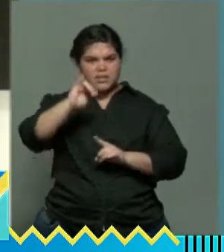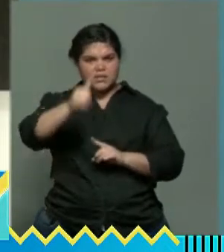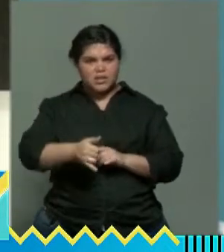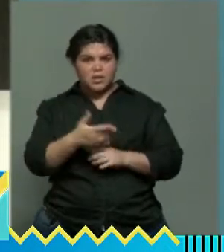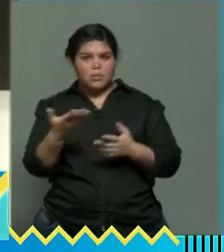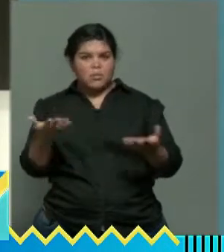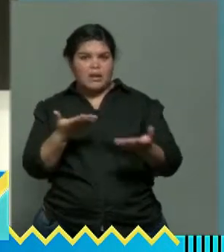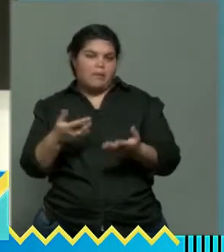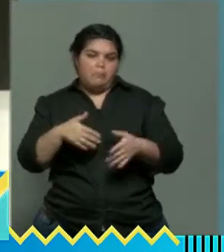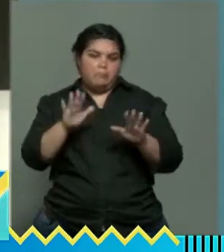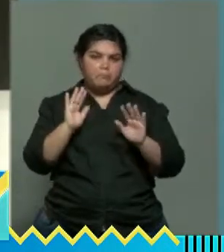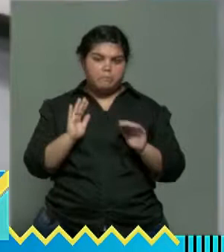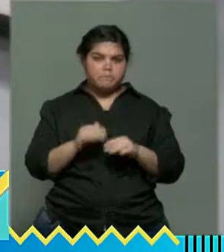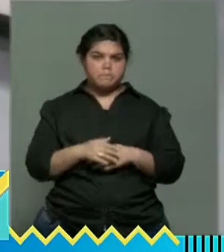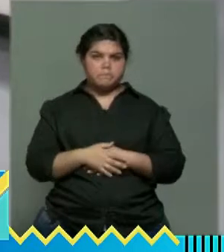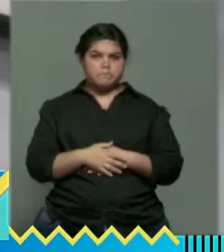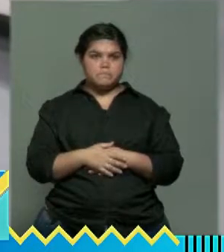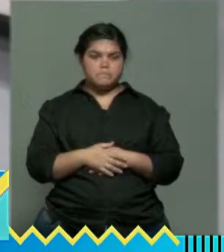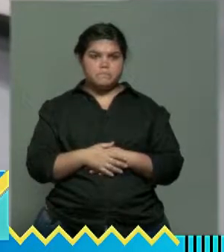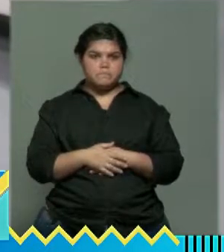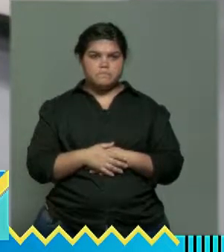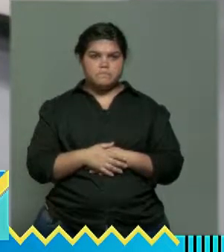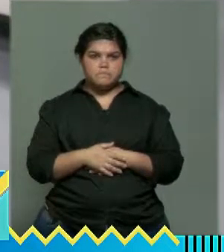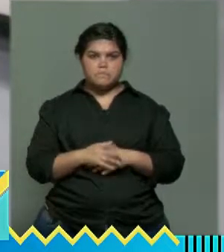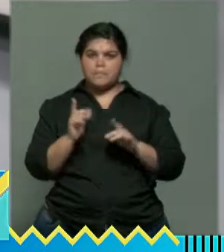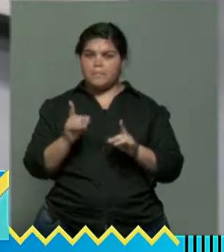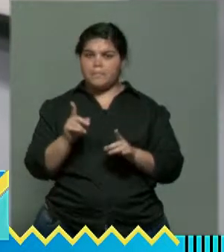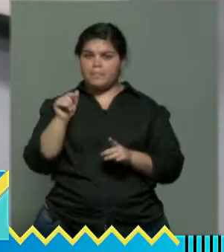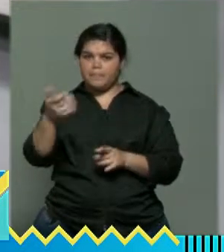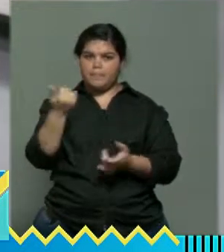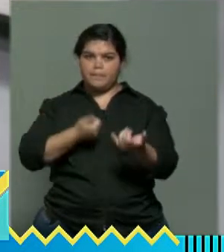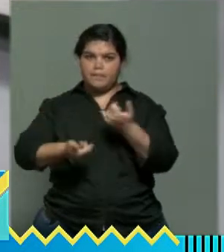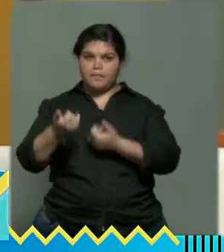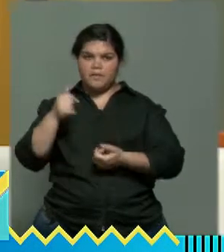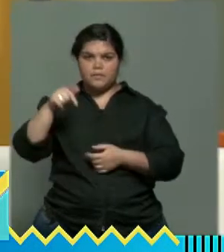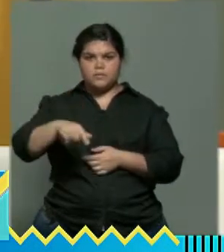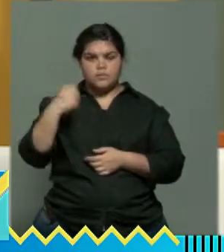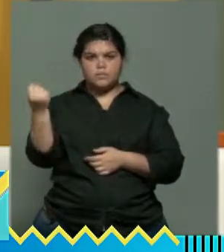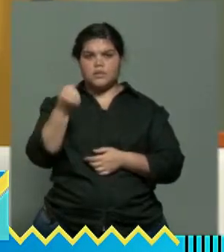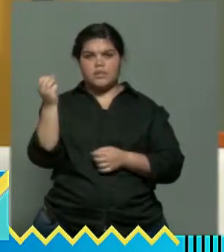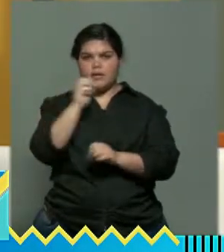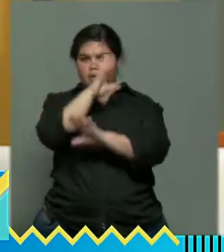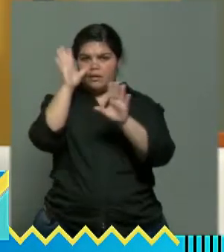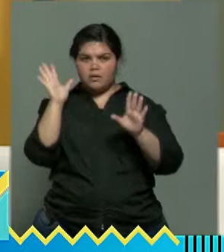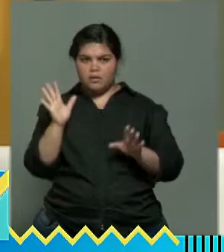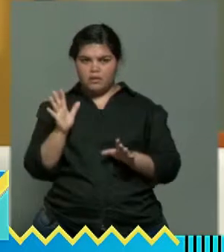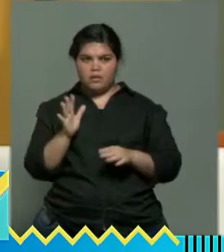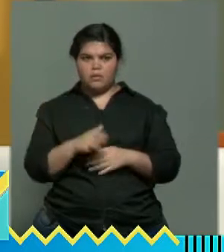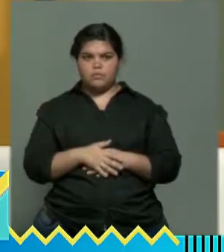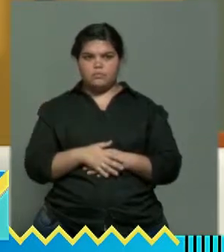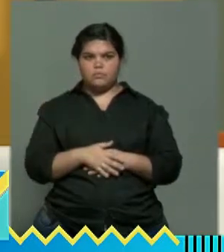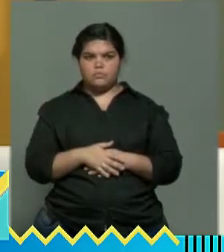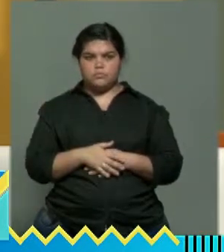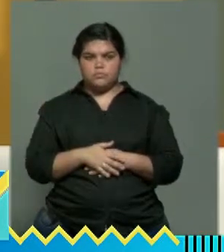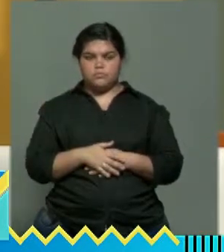pasa? Mira, respecto de la industria, nosotros tenemos que ser conscientes. Digo, yo no soy, Malvina es un actor real, yo